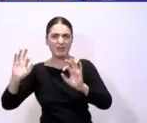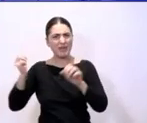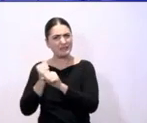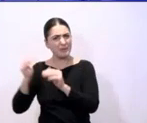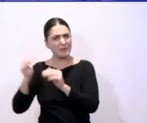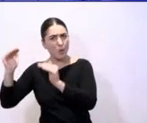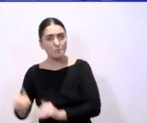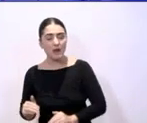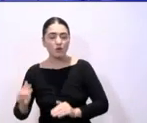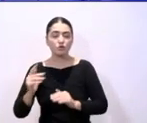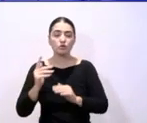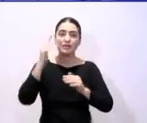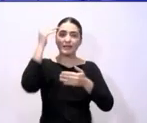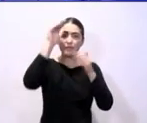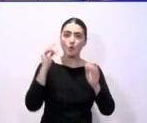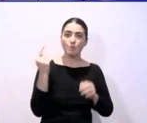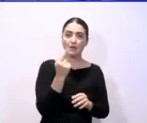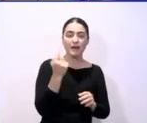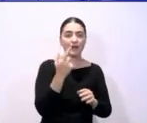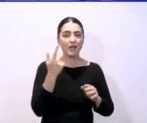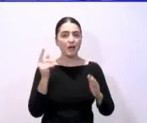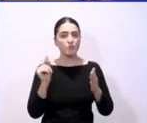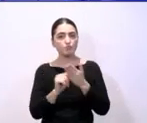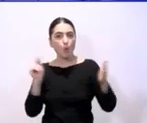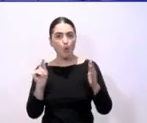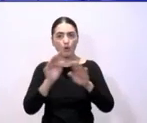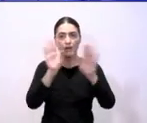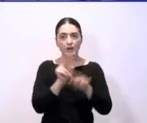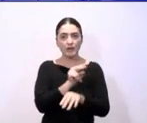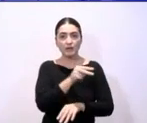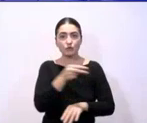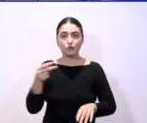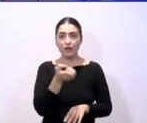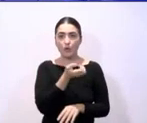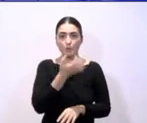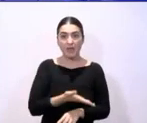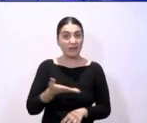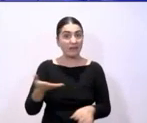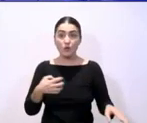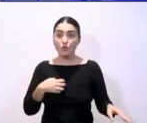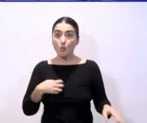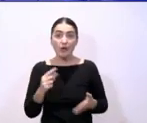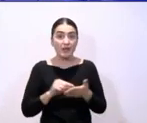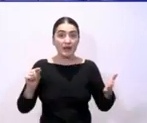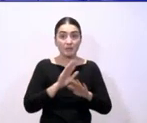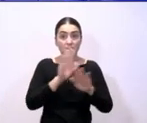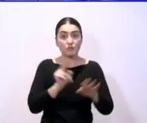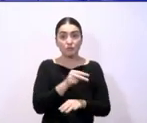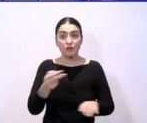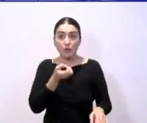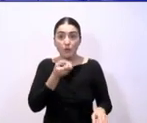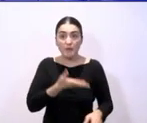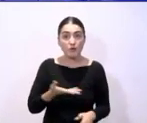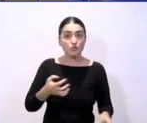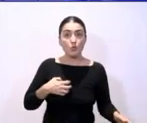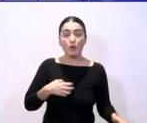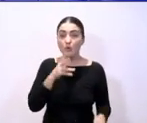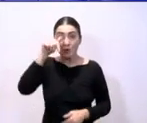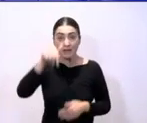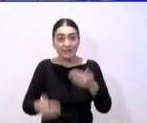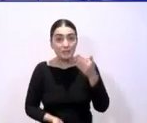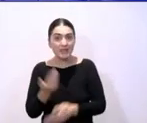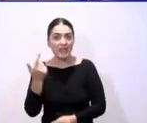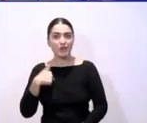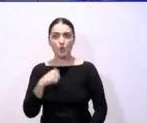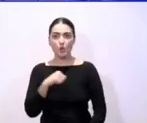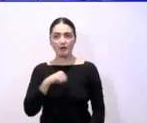eficaz. Pues es evidente que no puede ser ni rápida ni eficaz cuando esta mañana he pedido una cita, yo